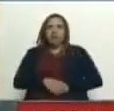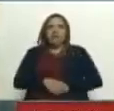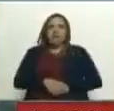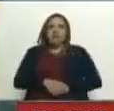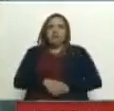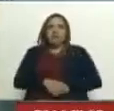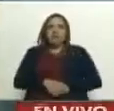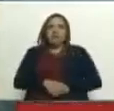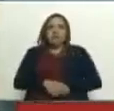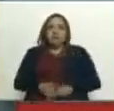en el Estado Mayor,